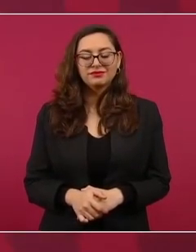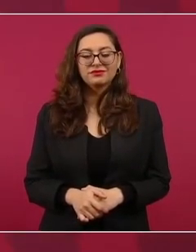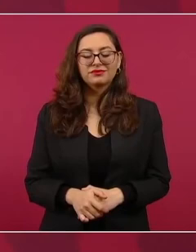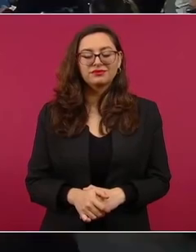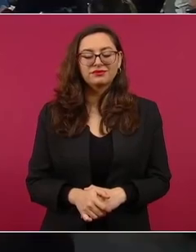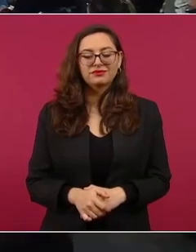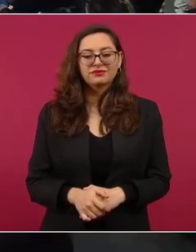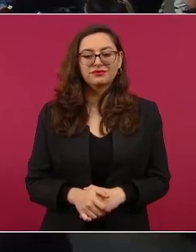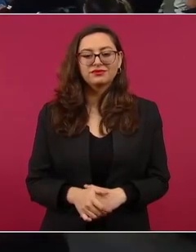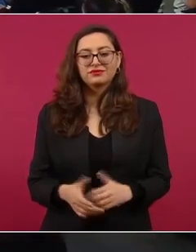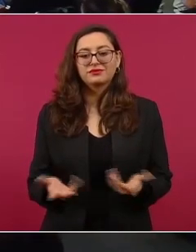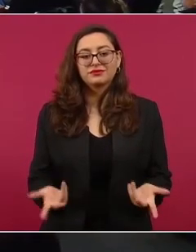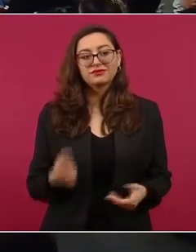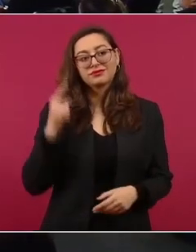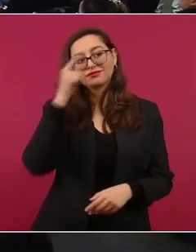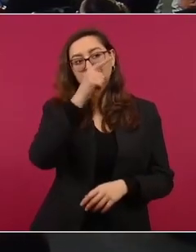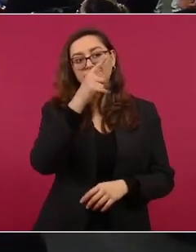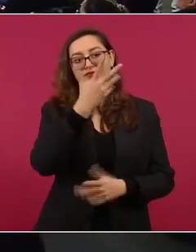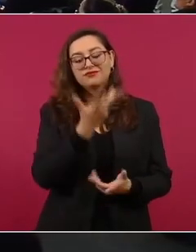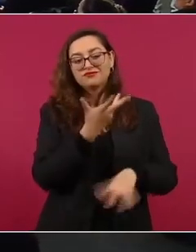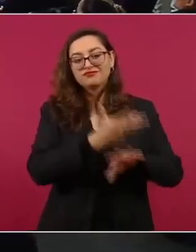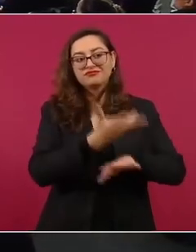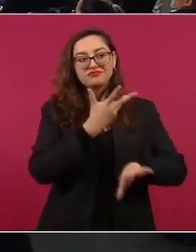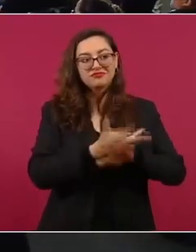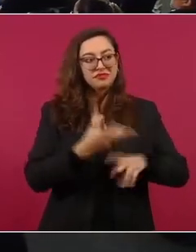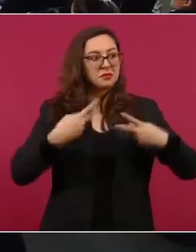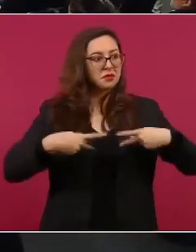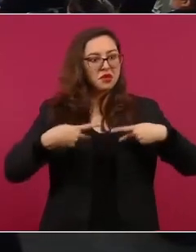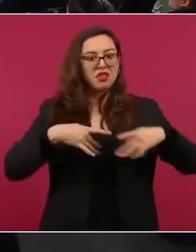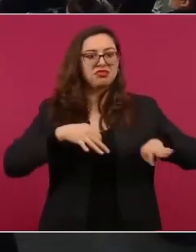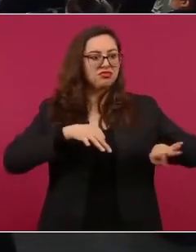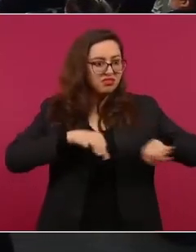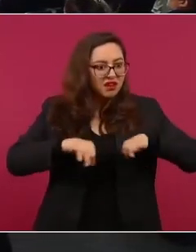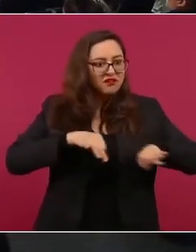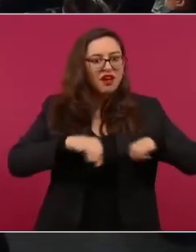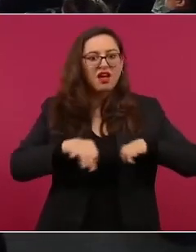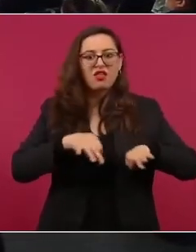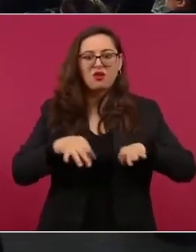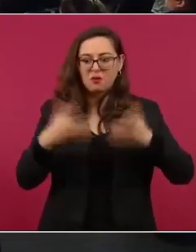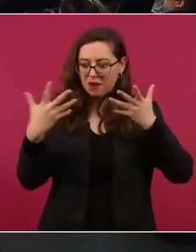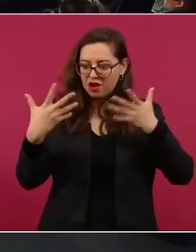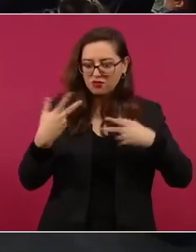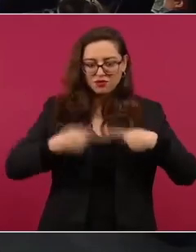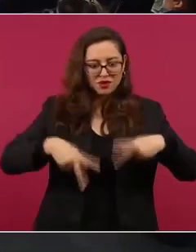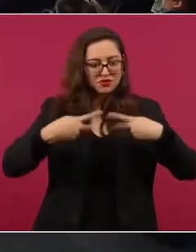suficiente fuerza de trabajo en Estados Unidos.